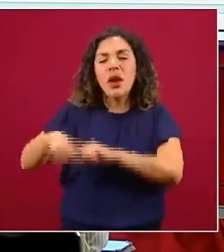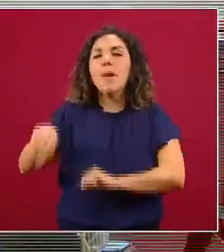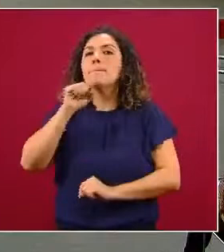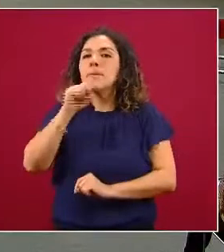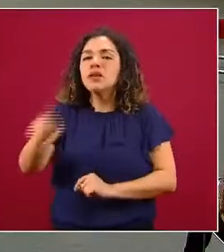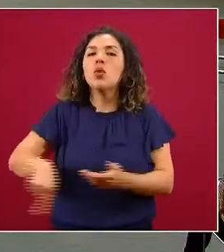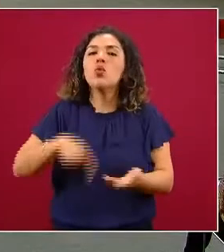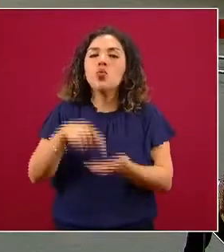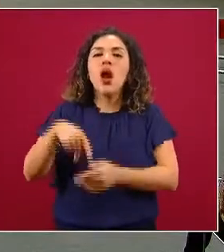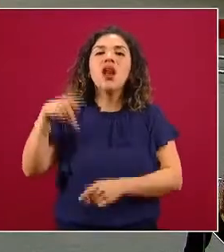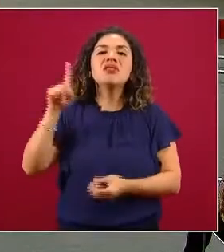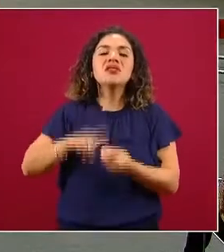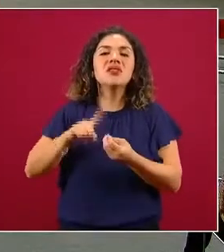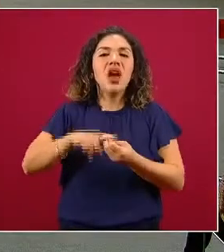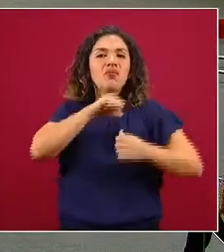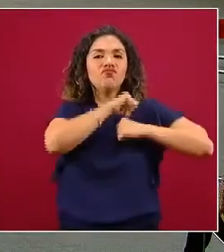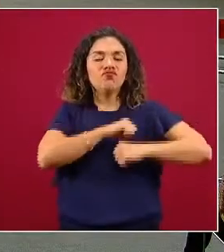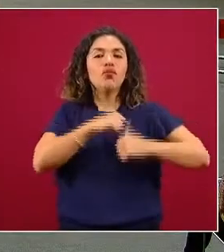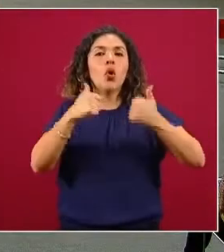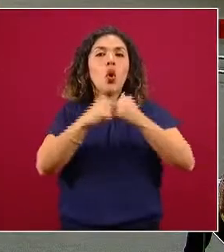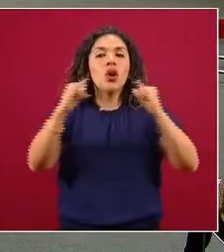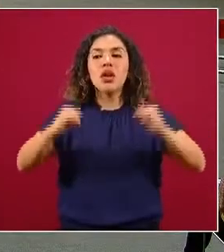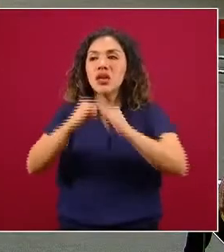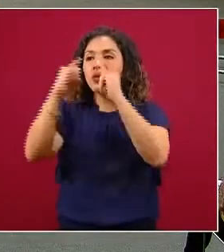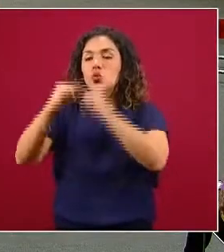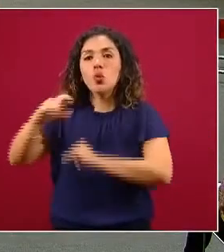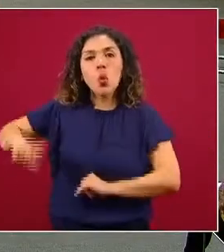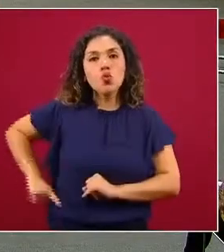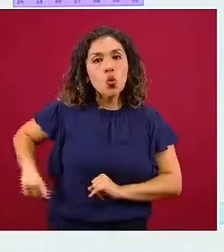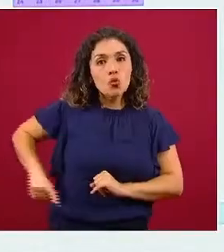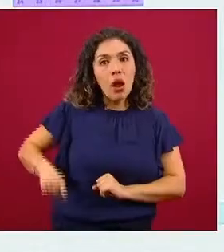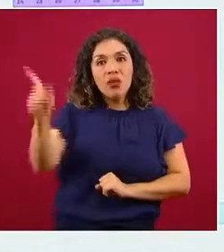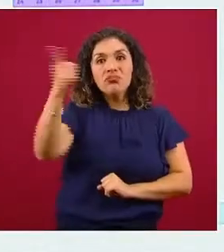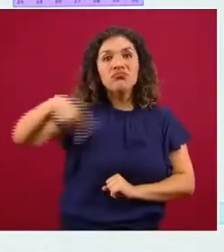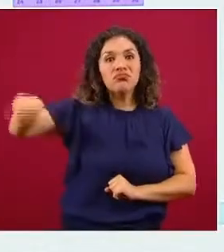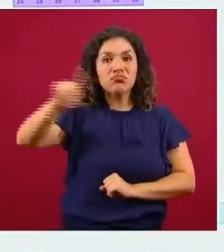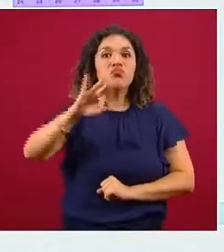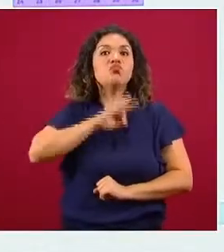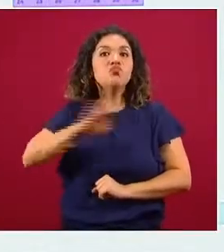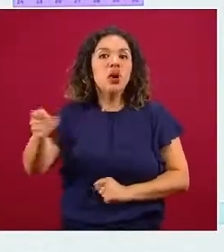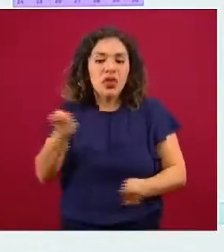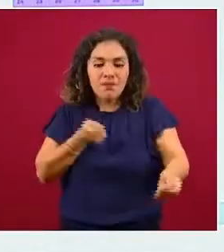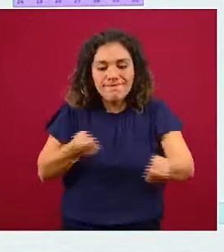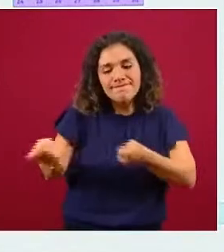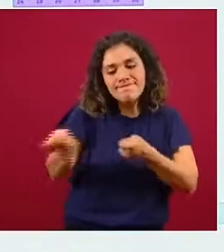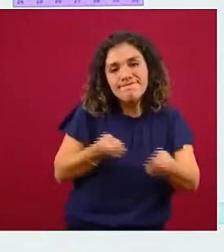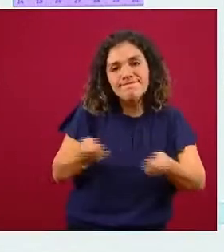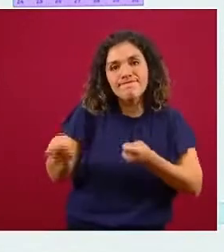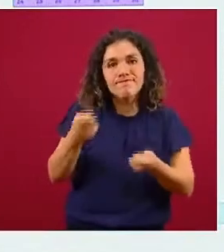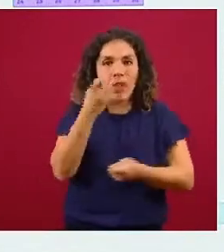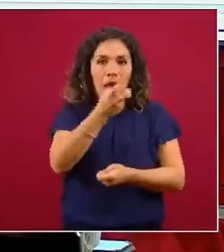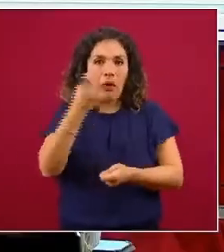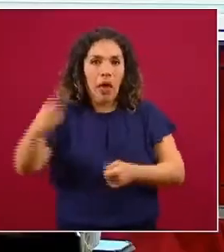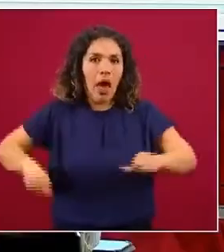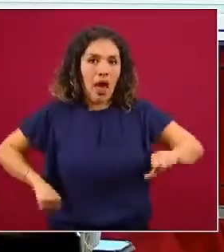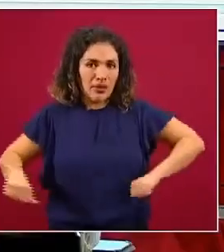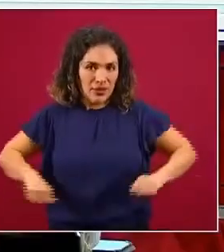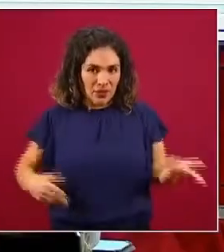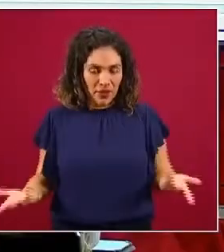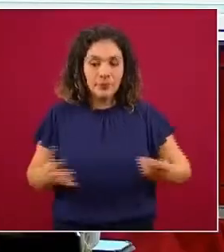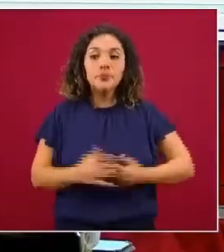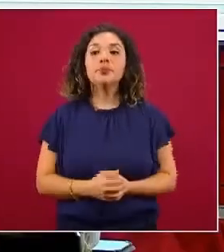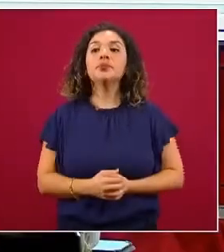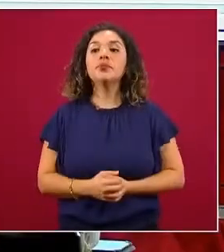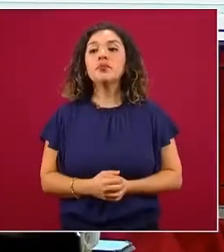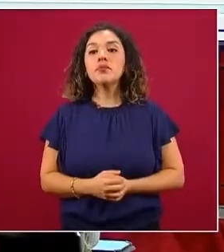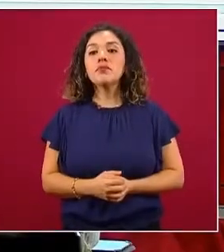dependencias de gobierno, que en su momento son las que pueden regular este tipo de actividades. Vamos a